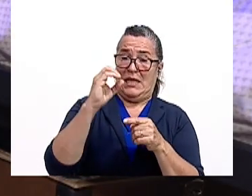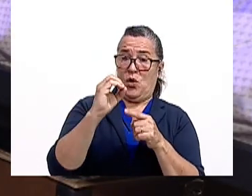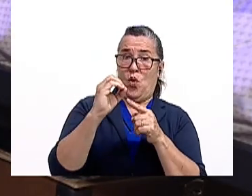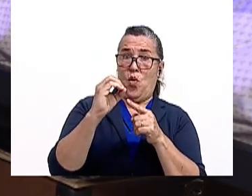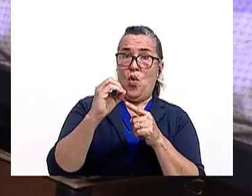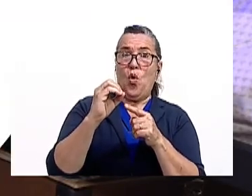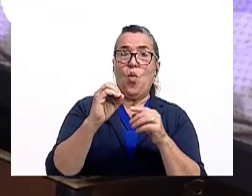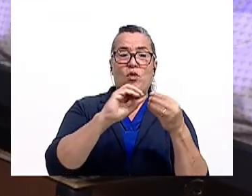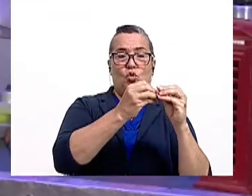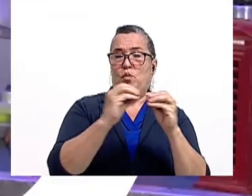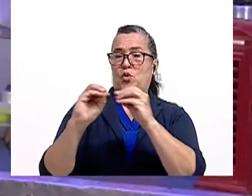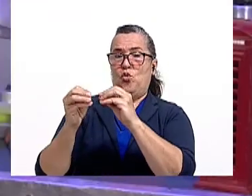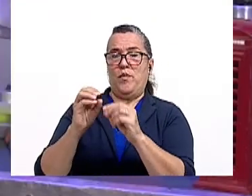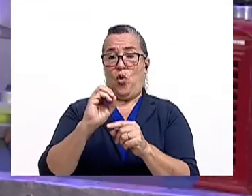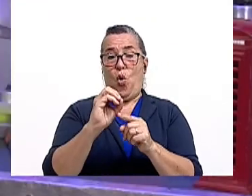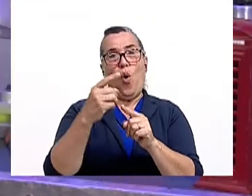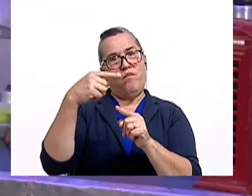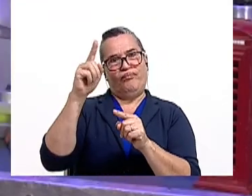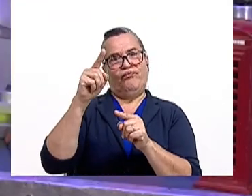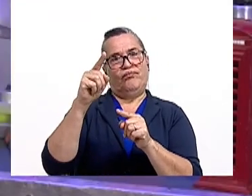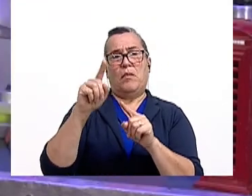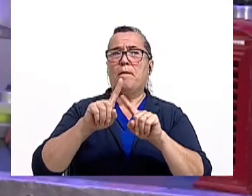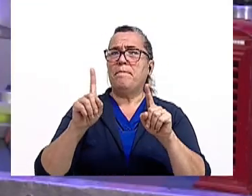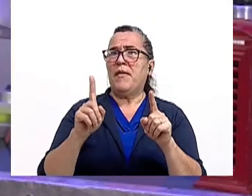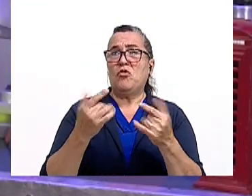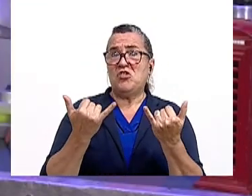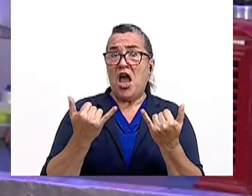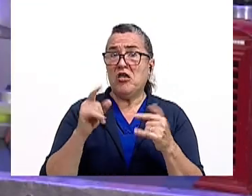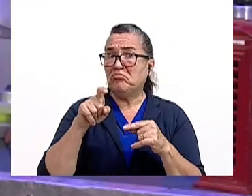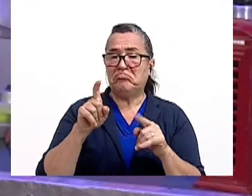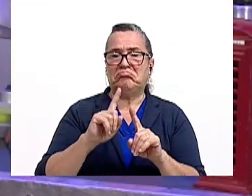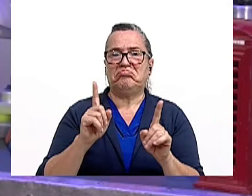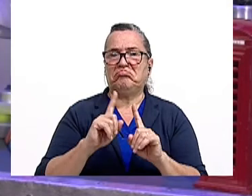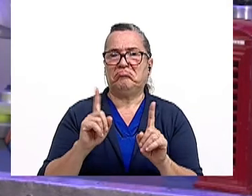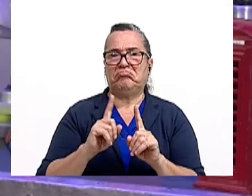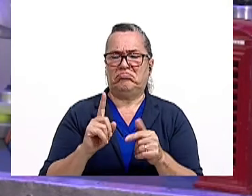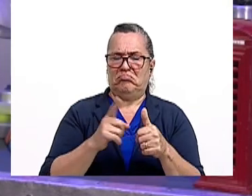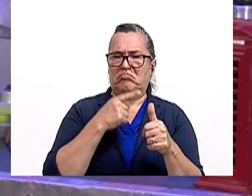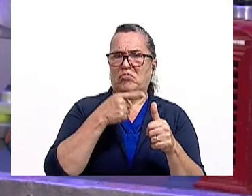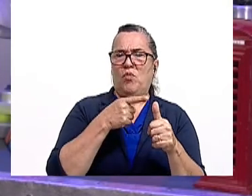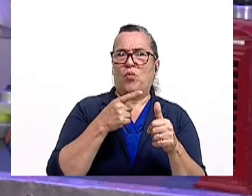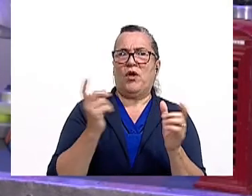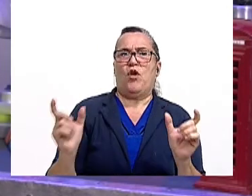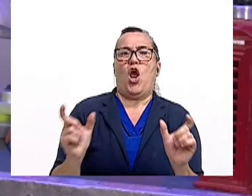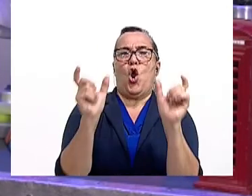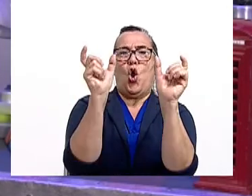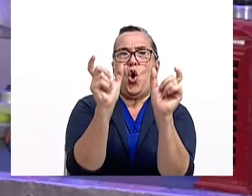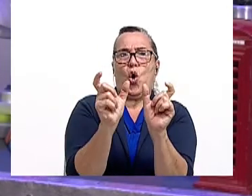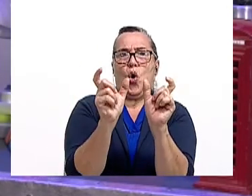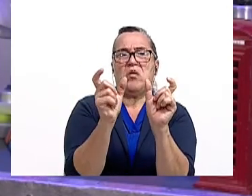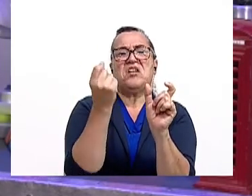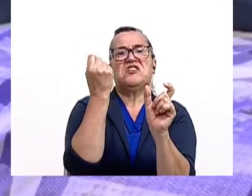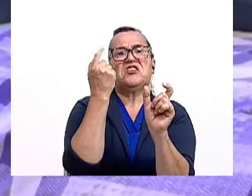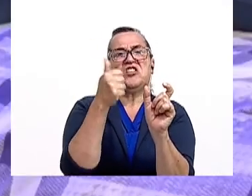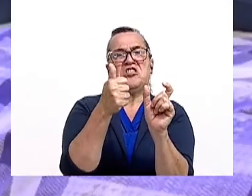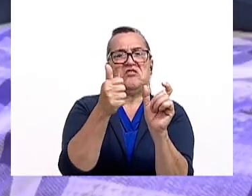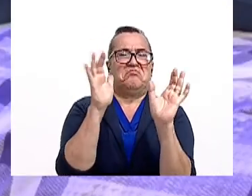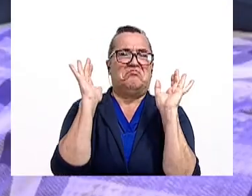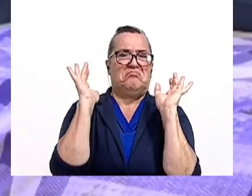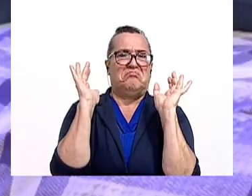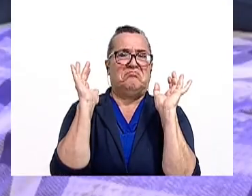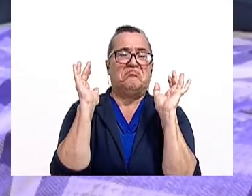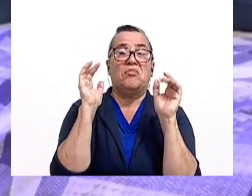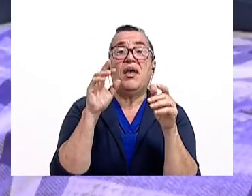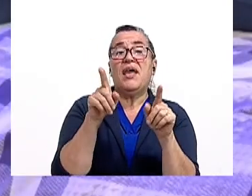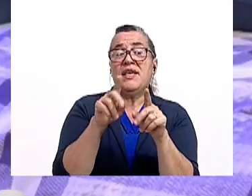entre cifras numéricas. Pero como les dije, eso ya no es necesario. Primero, porque es una conjunción que se puede entender por sí sola. Y